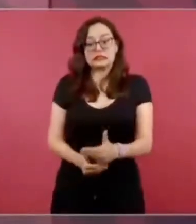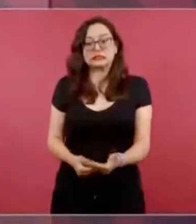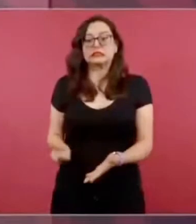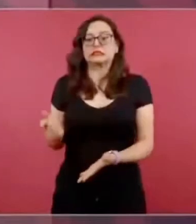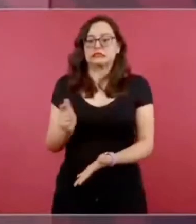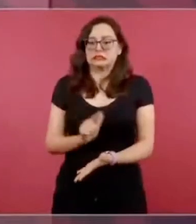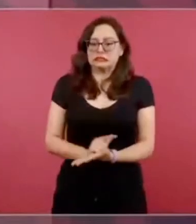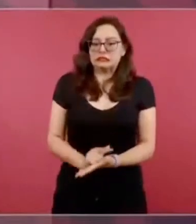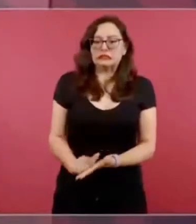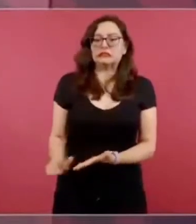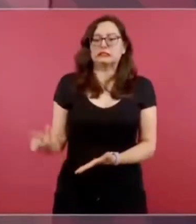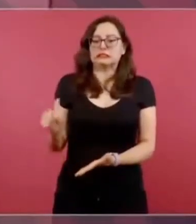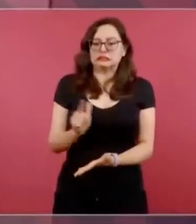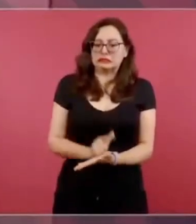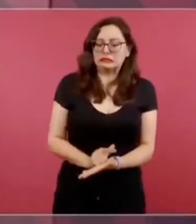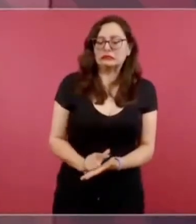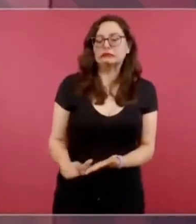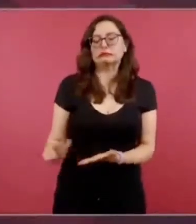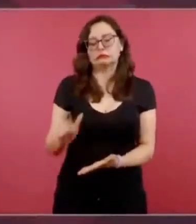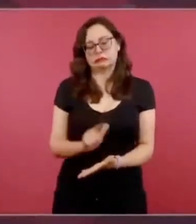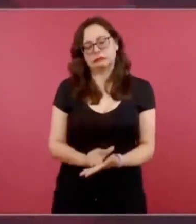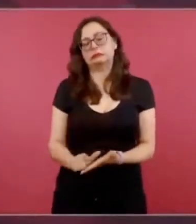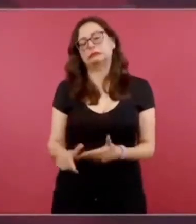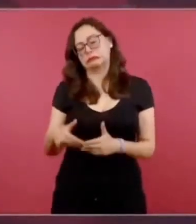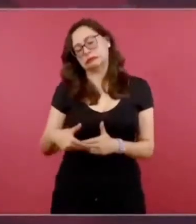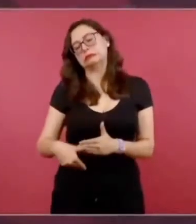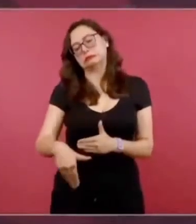Ya comenzó, va a llevar más tiempo,